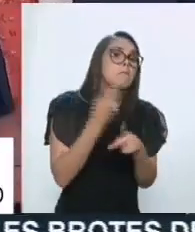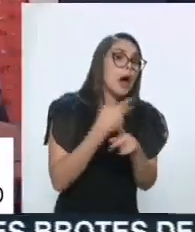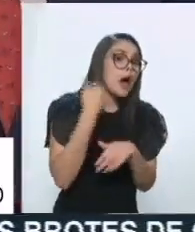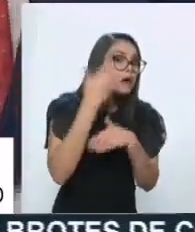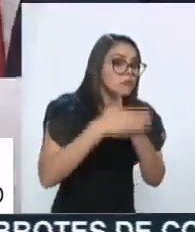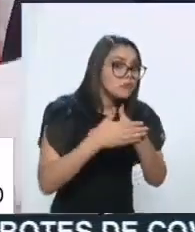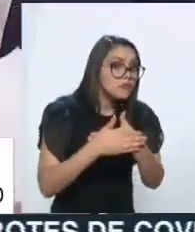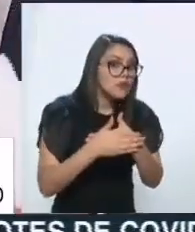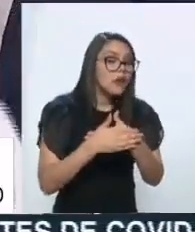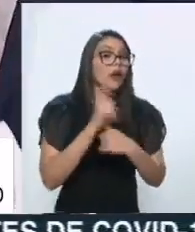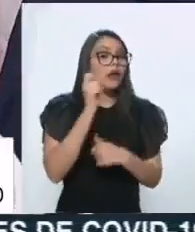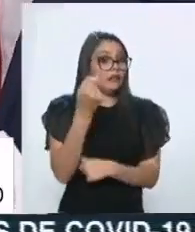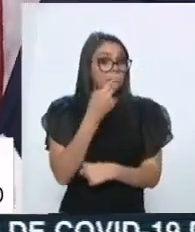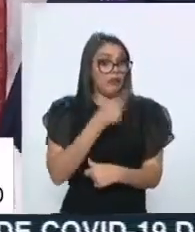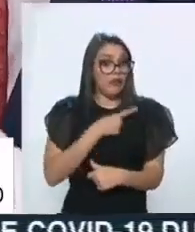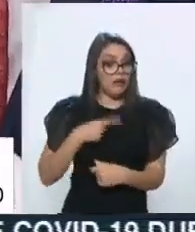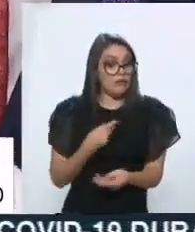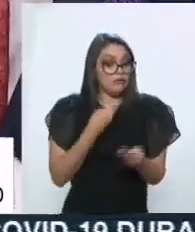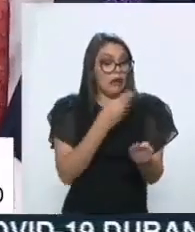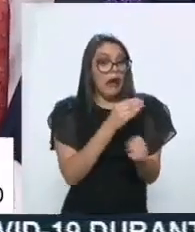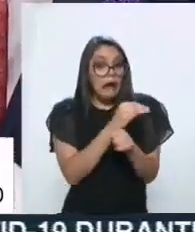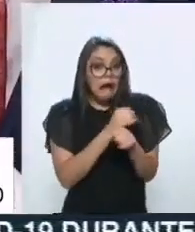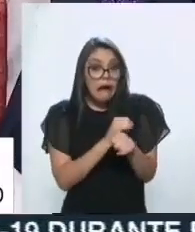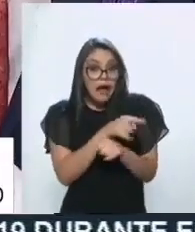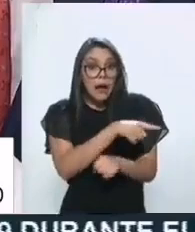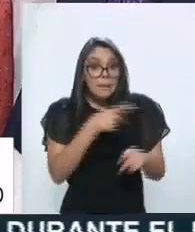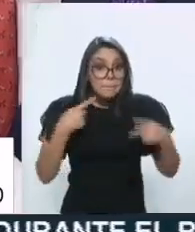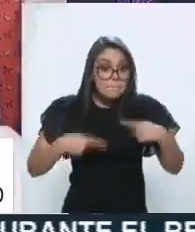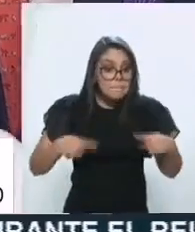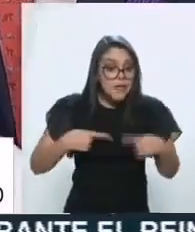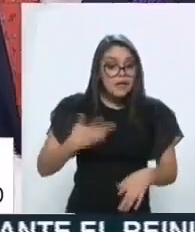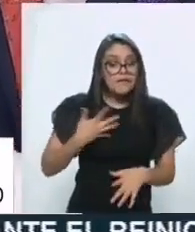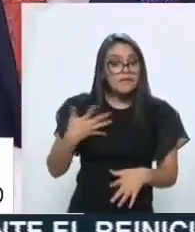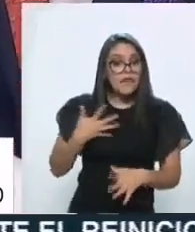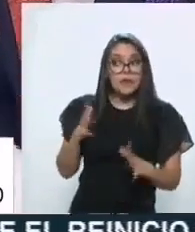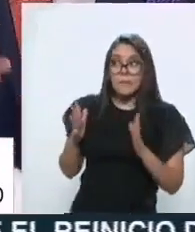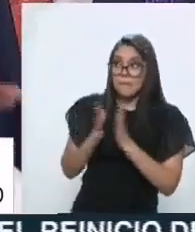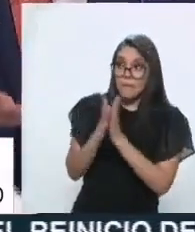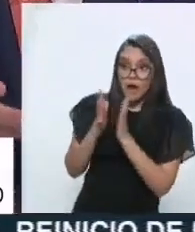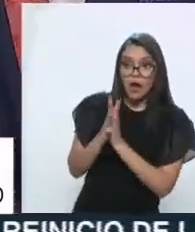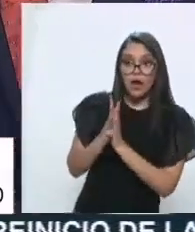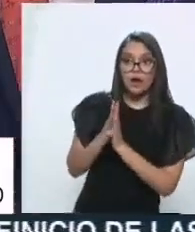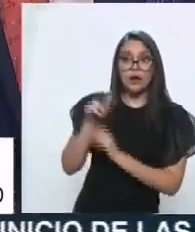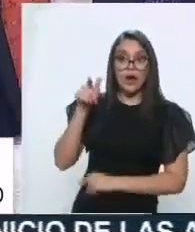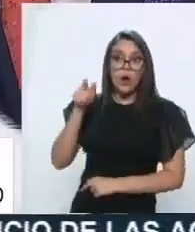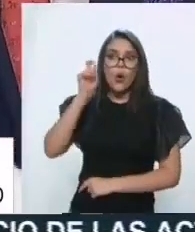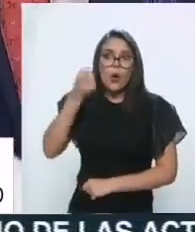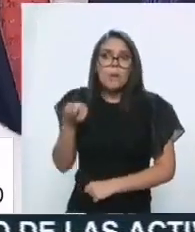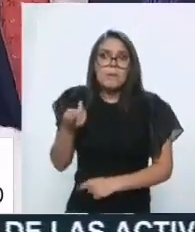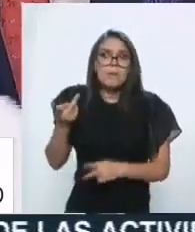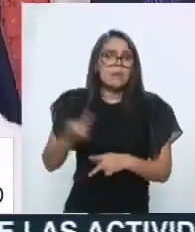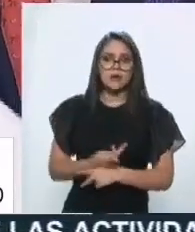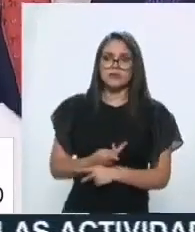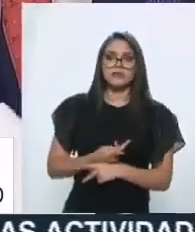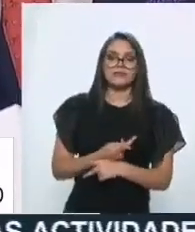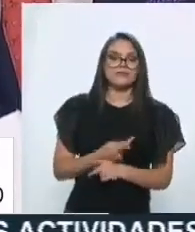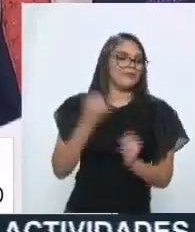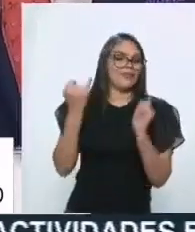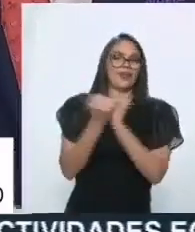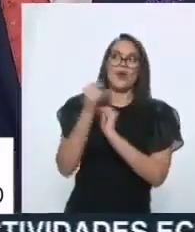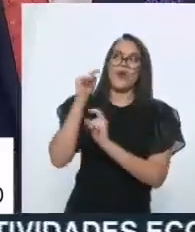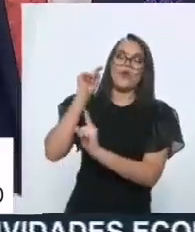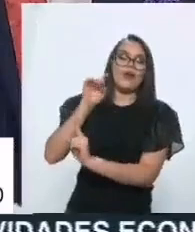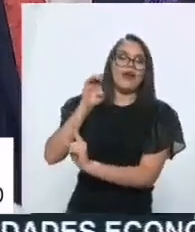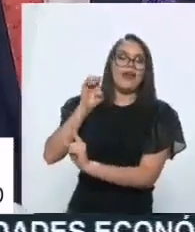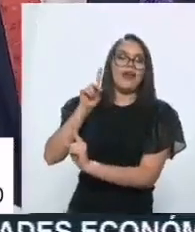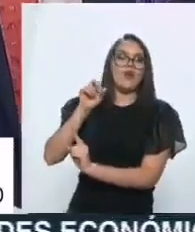a investigación a las personas involucradas y a los señalados en esta evidencia, incluyendo, por supuesto, a Eduardo Medina